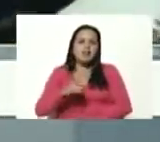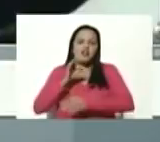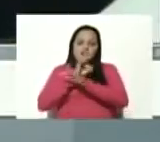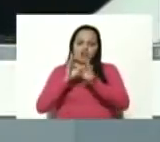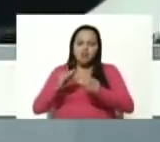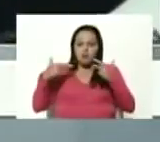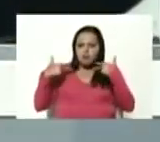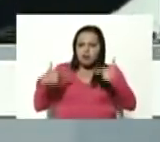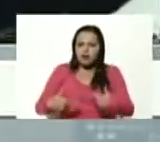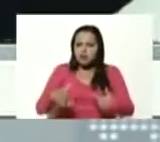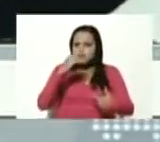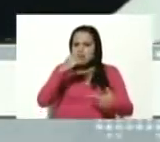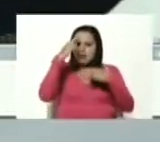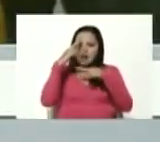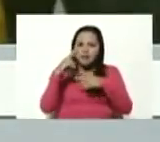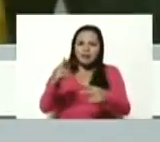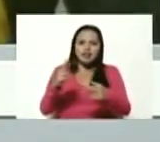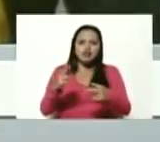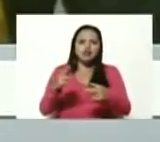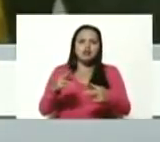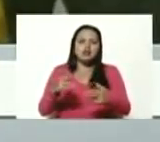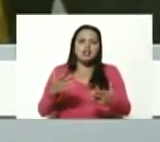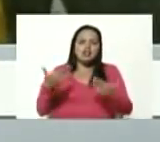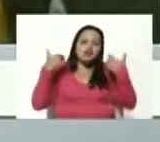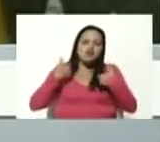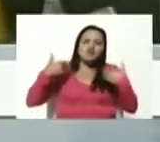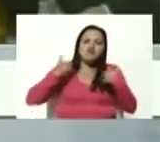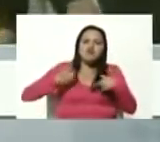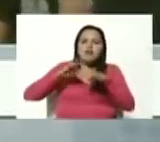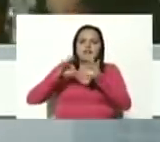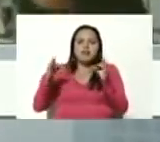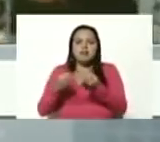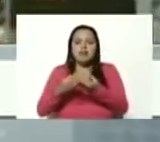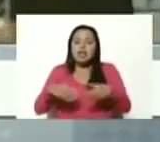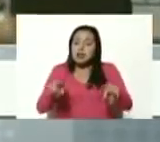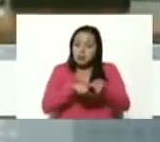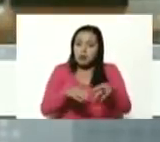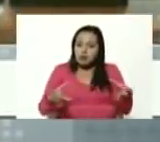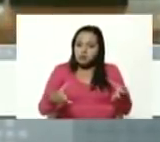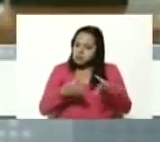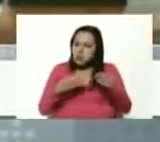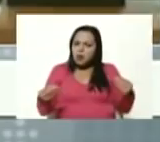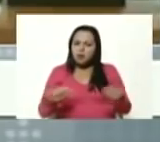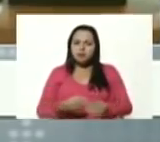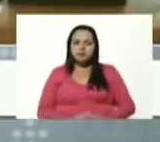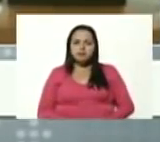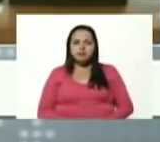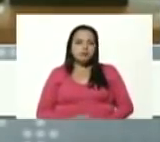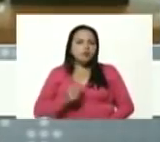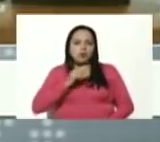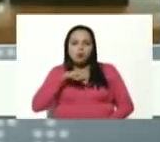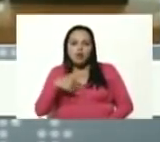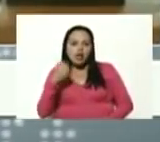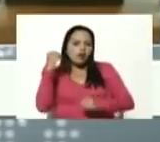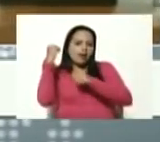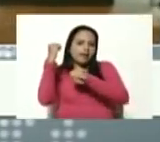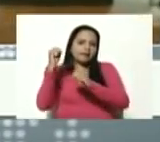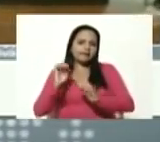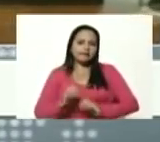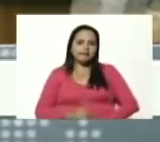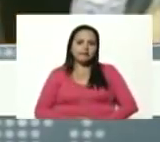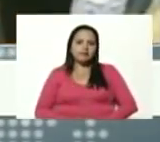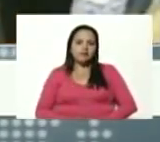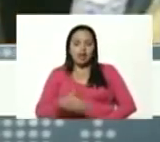No respetaba la condición de su familia. Pero así todo, no pudieron. Y